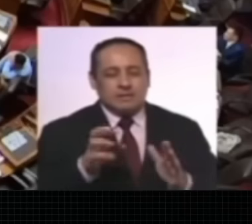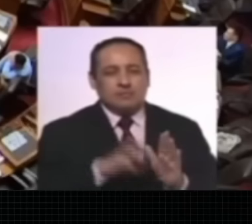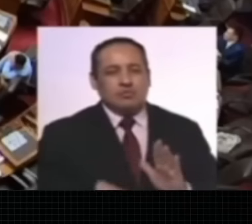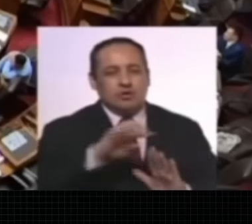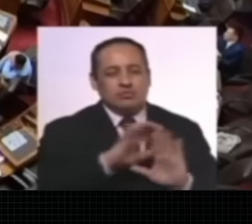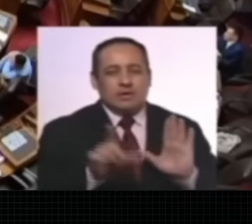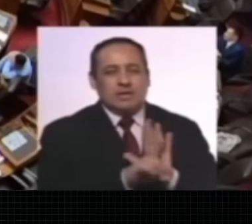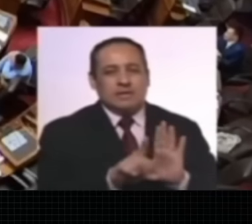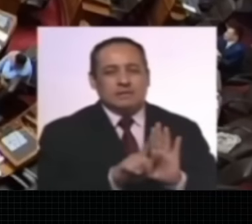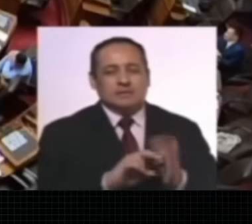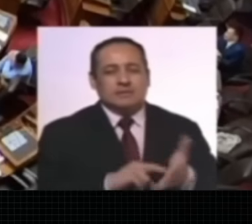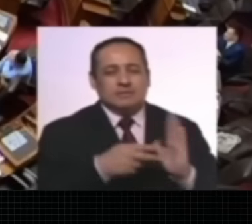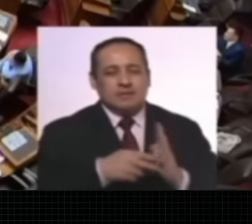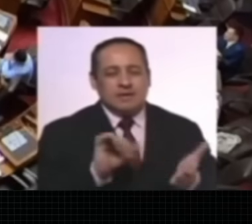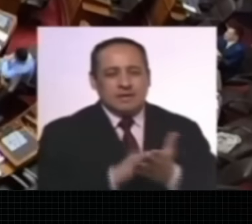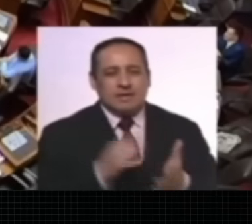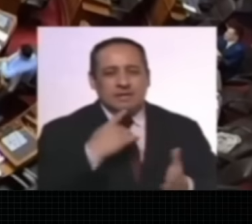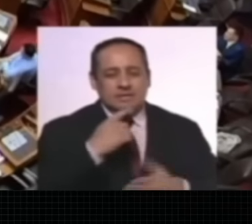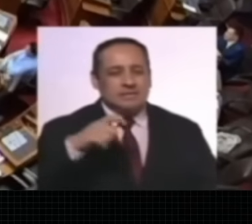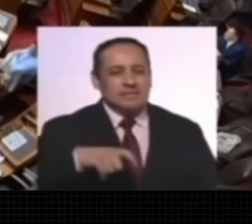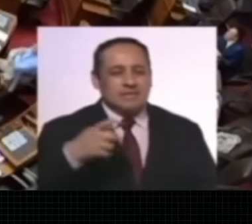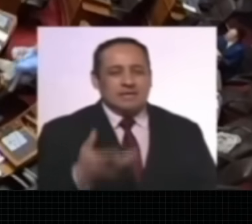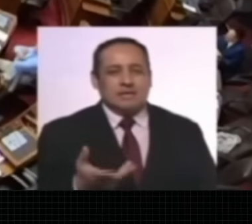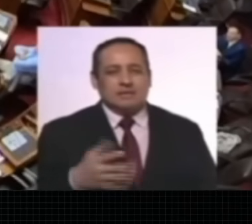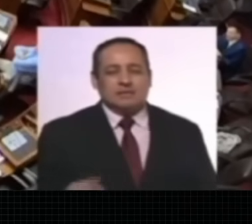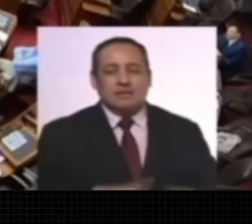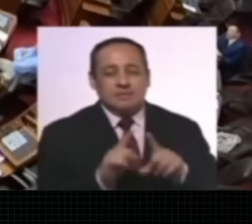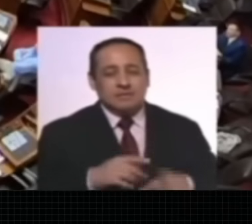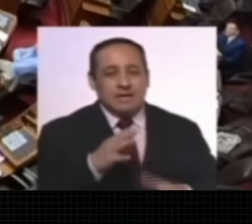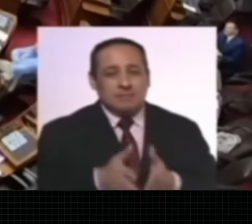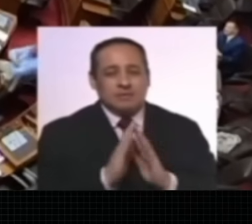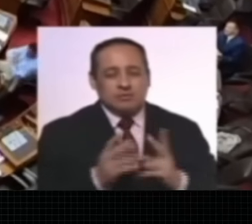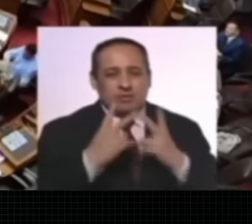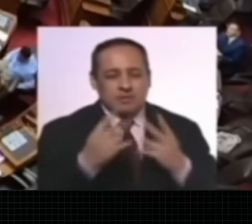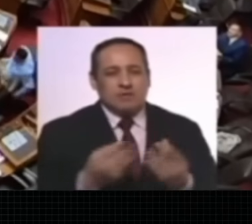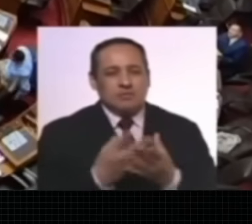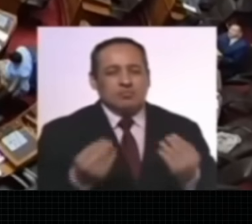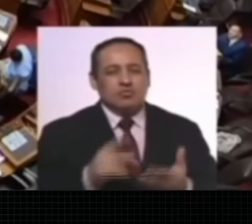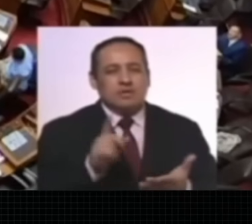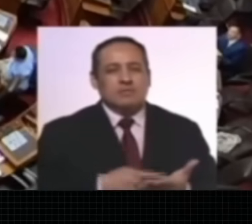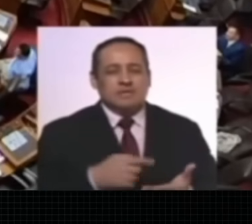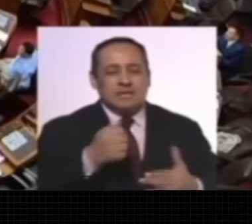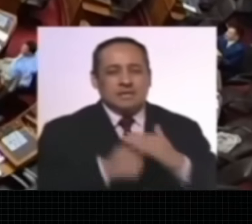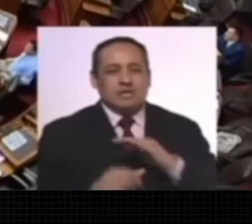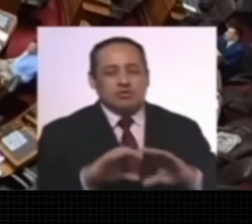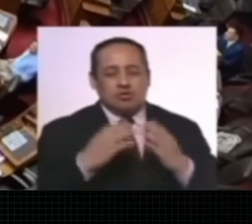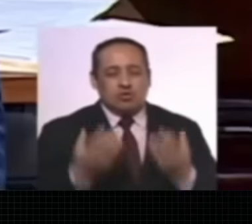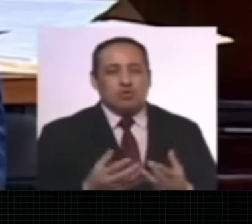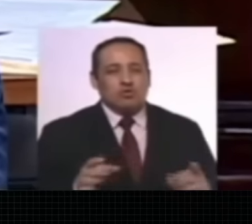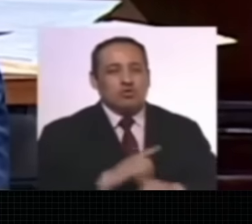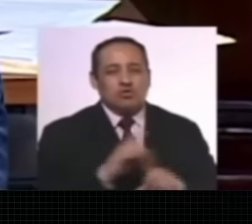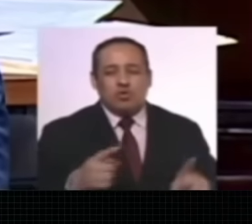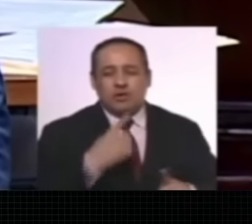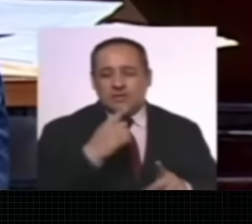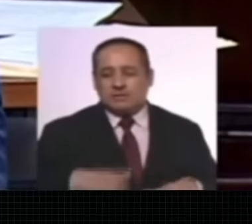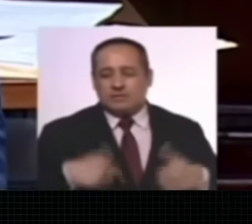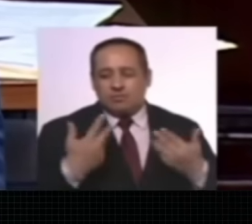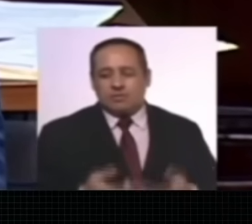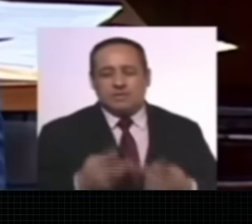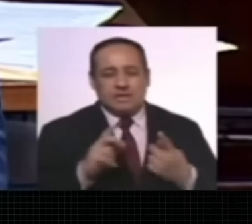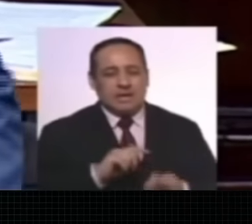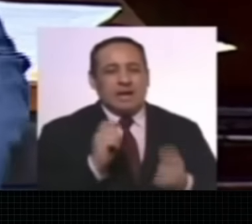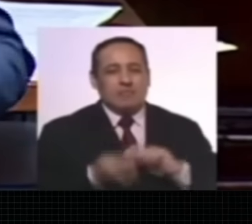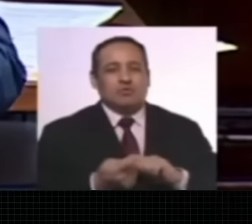a esta iniciativa que es sumamente necesaria se ha reclamado muchas veces que este congreso no es capaz de hacer